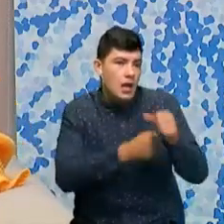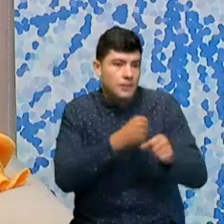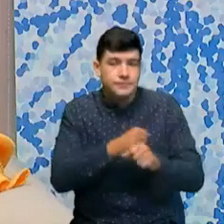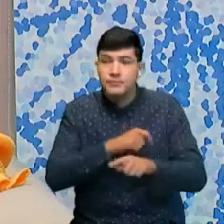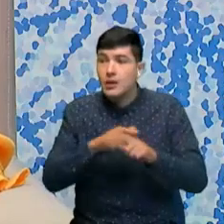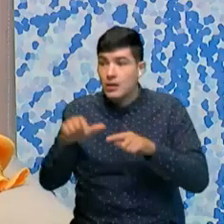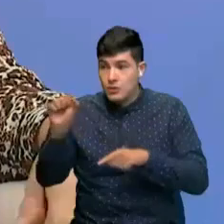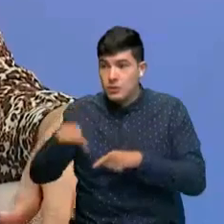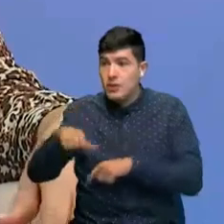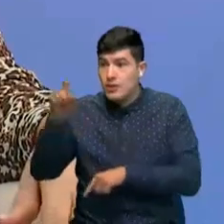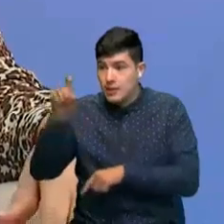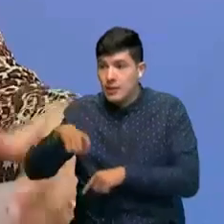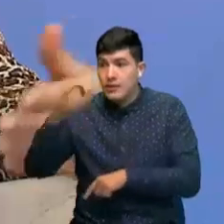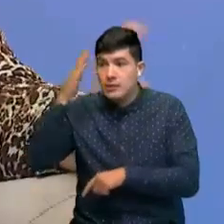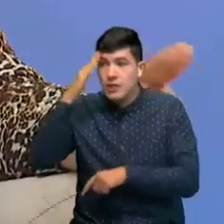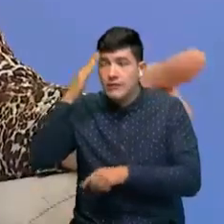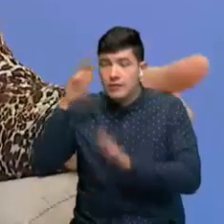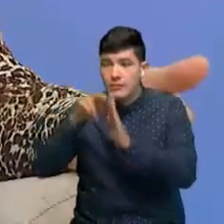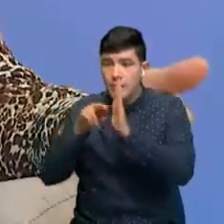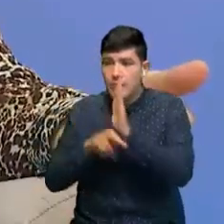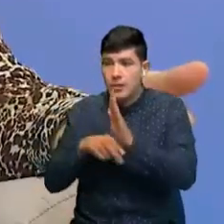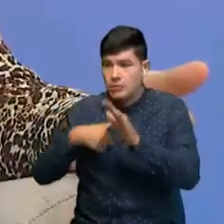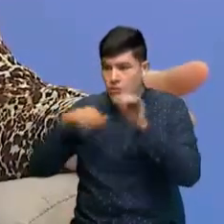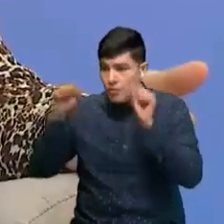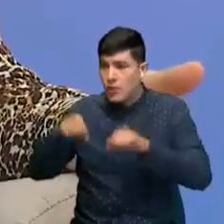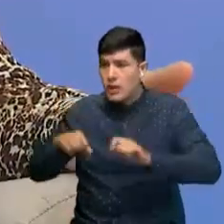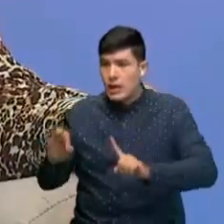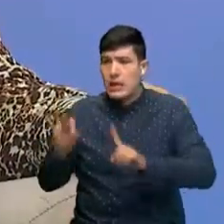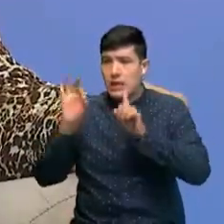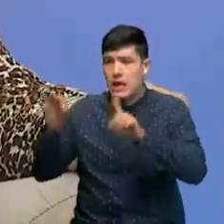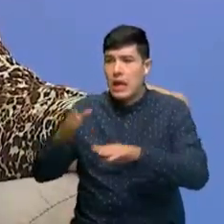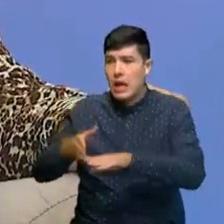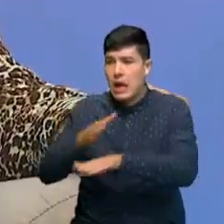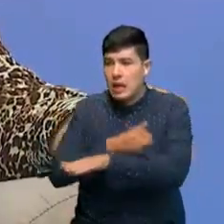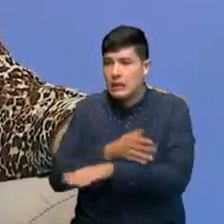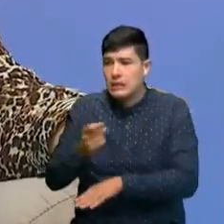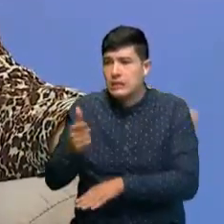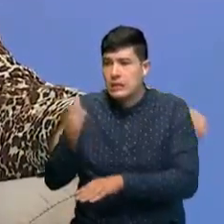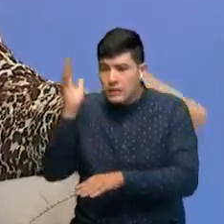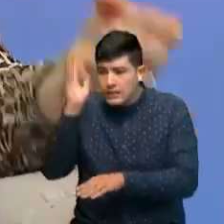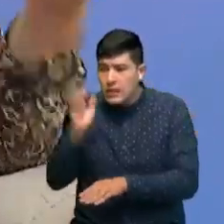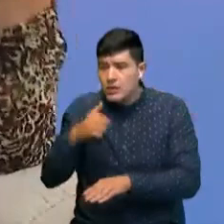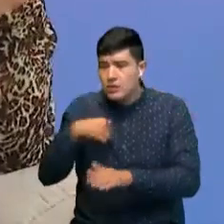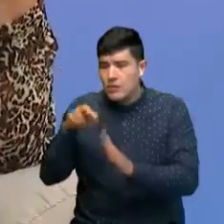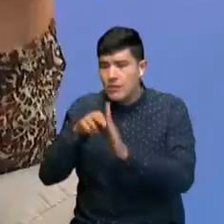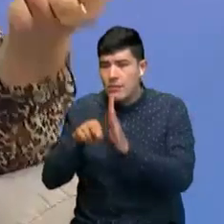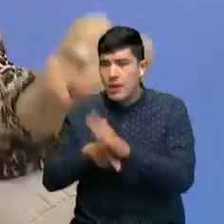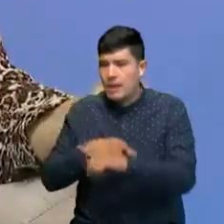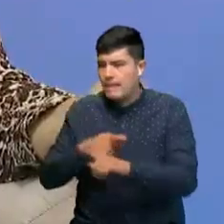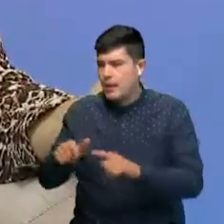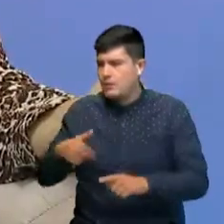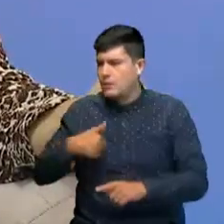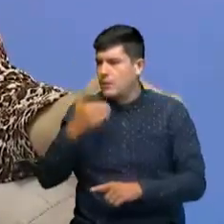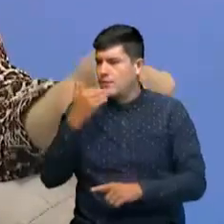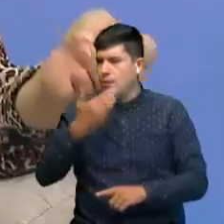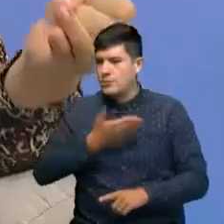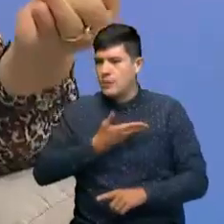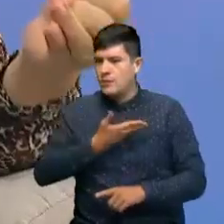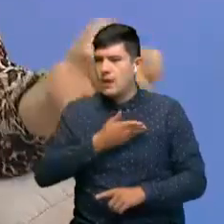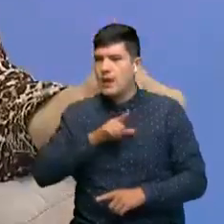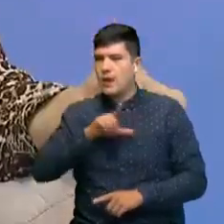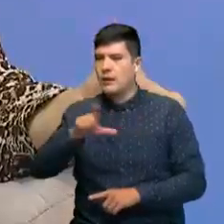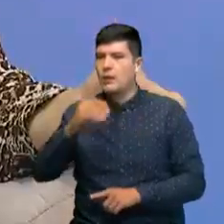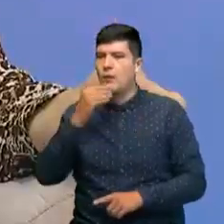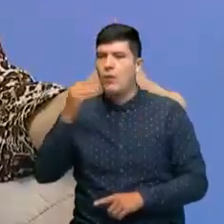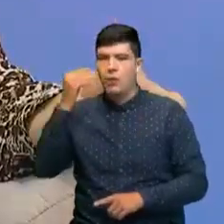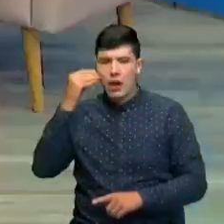hay que también tener en cuenta unos requisitos, porque yo puedo tener la calidad de prepensionado, de pronto tener los requisitos, pero si soy madre, cabeza, familia, con